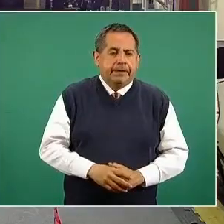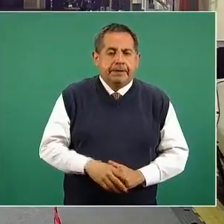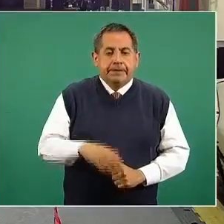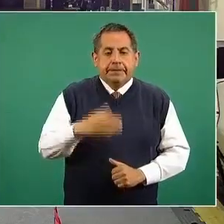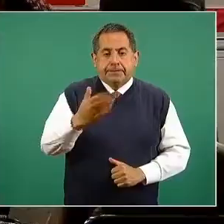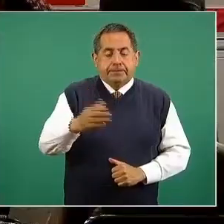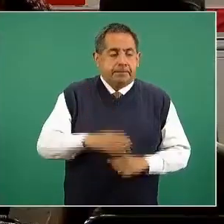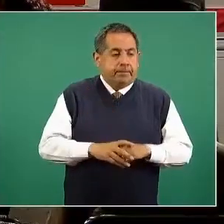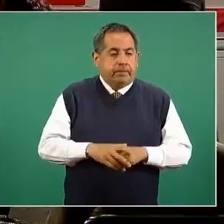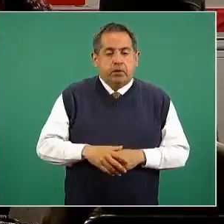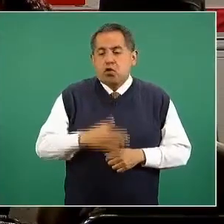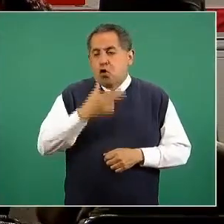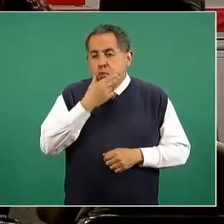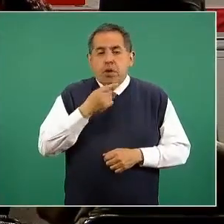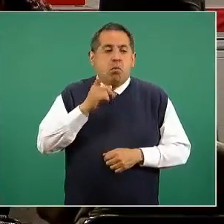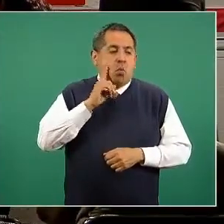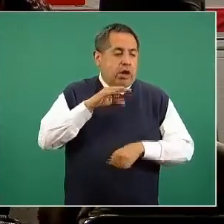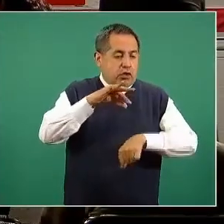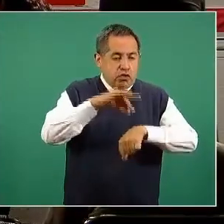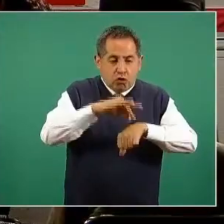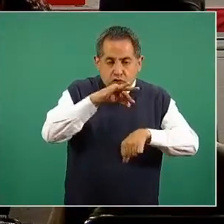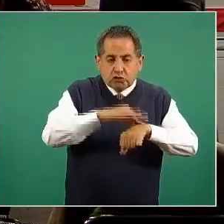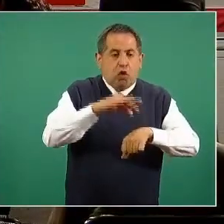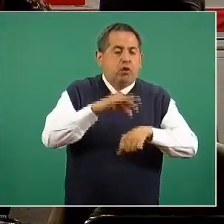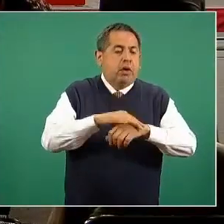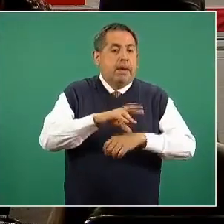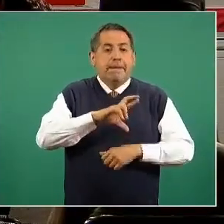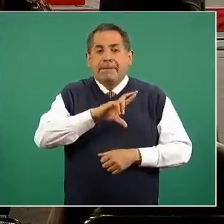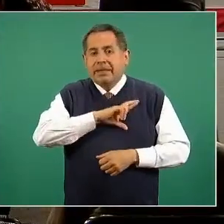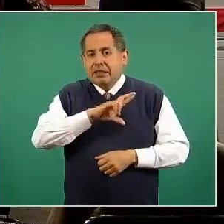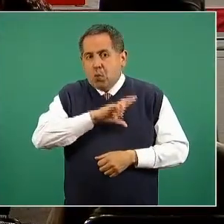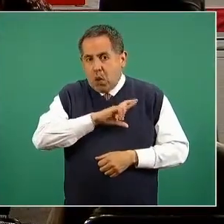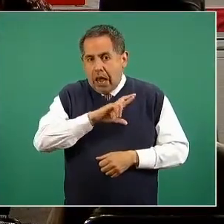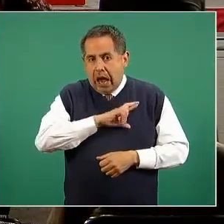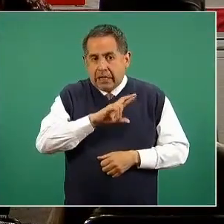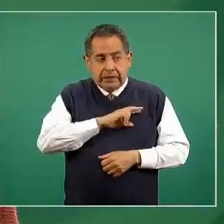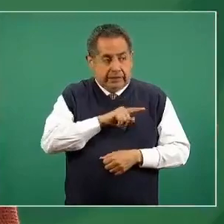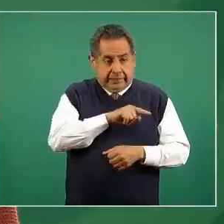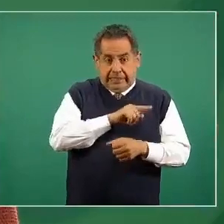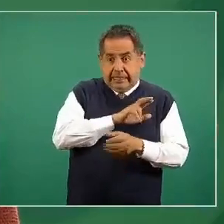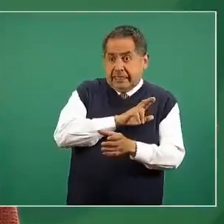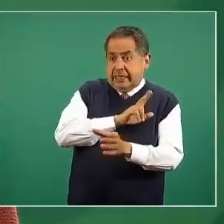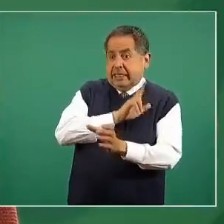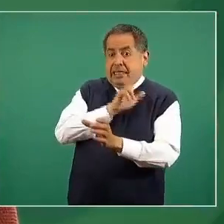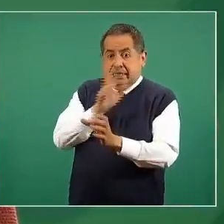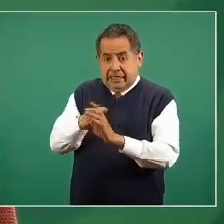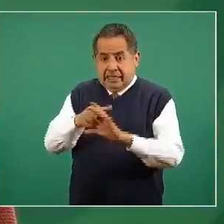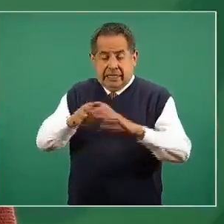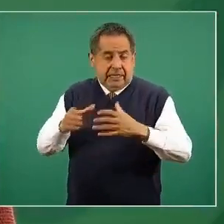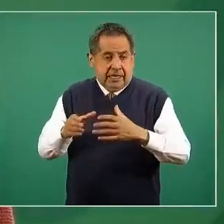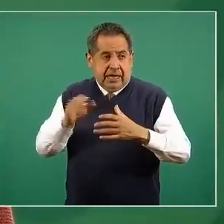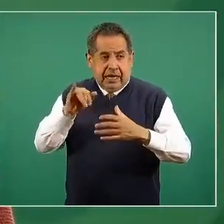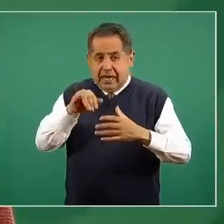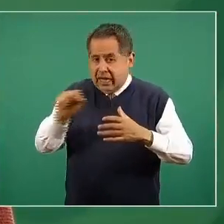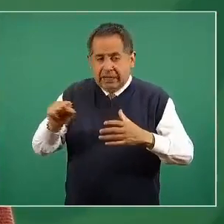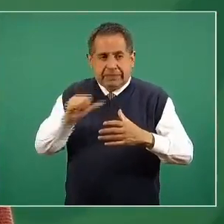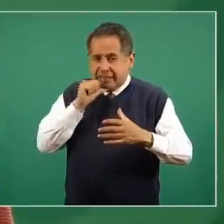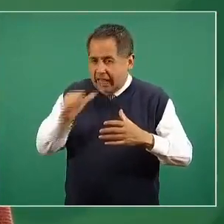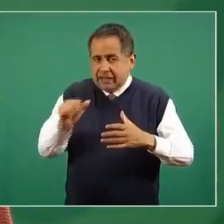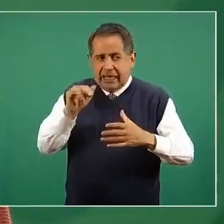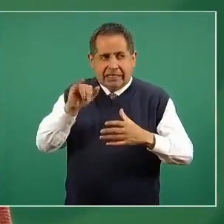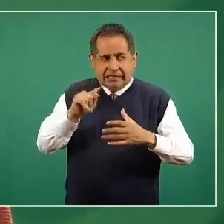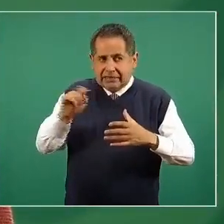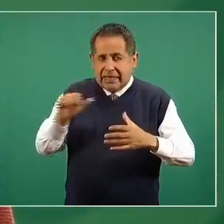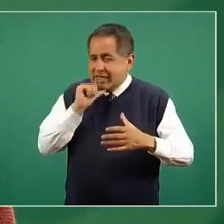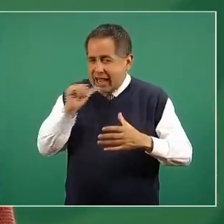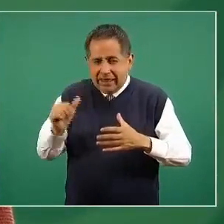Colega médico del sector privado que no está adscrito o adscrita a una institución pública